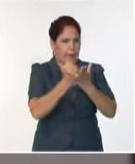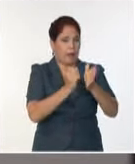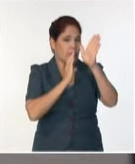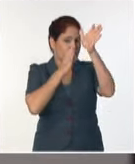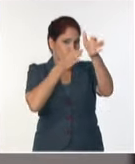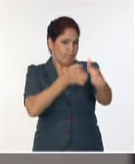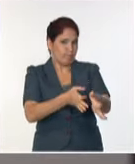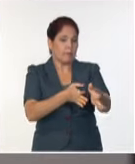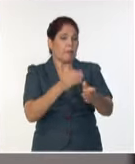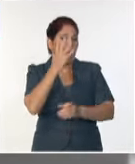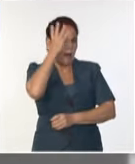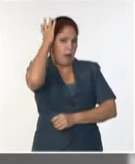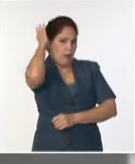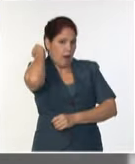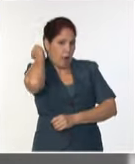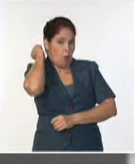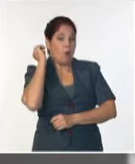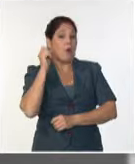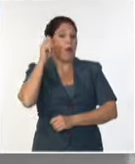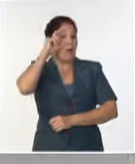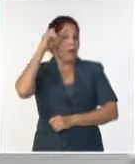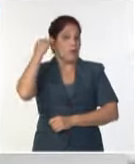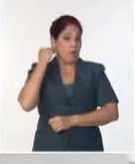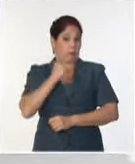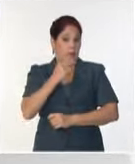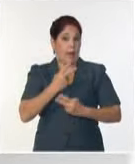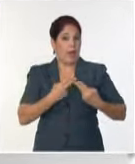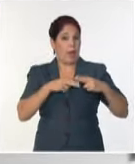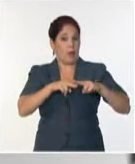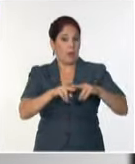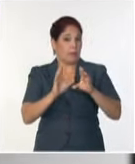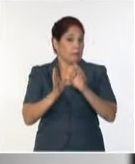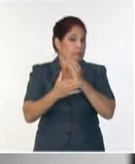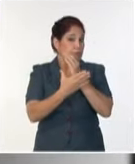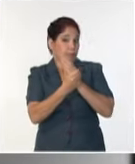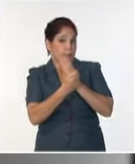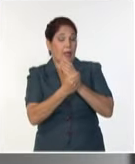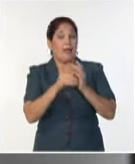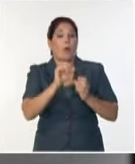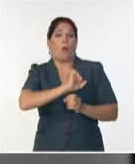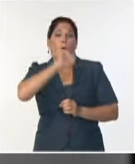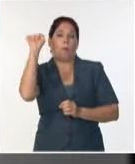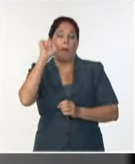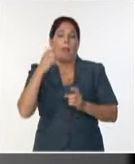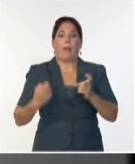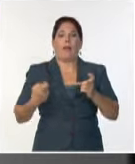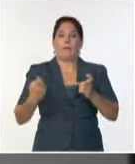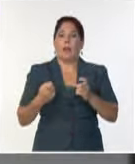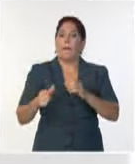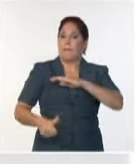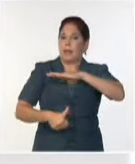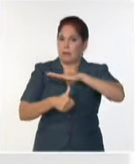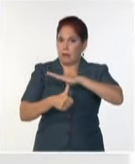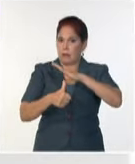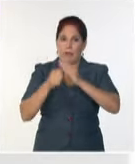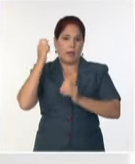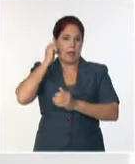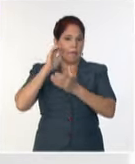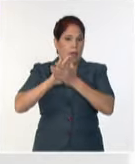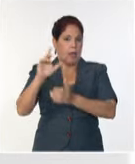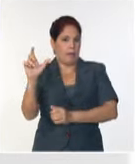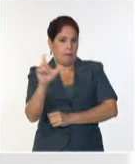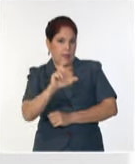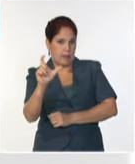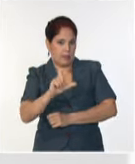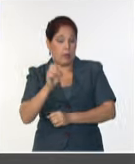de numerosos hijos. Vilma Espín, heroína de la clandestinidad y combatiente destacada, fue presidenta de la Federación de Mujeres Cubanas